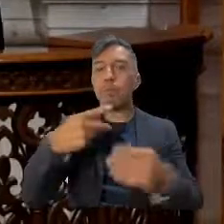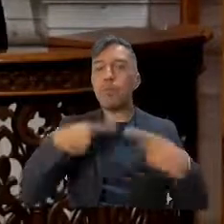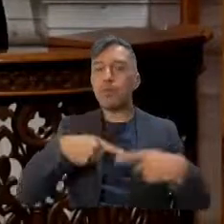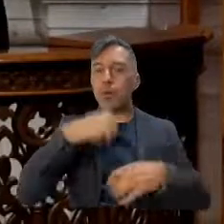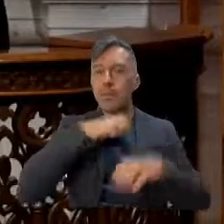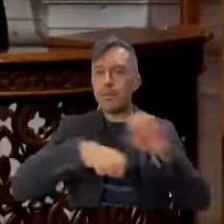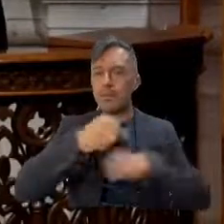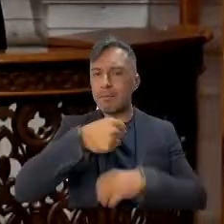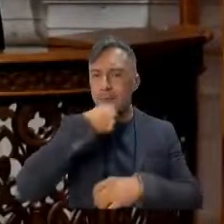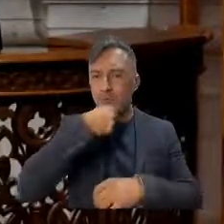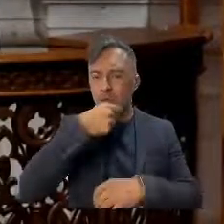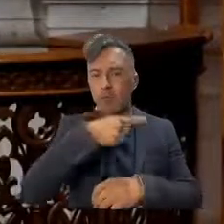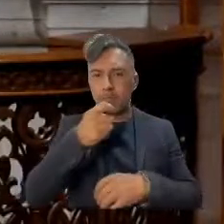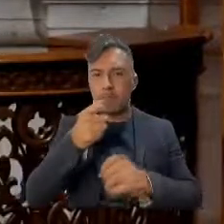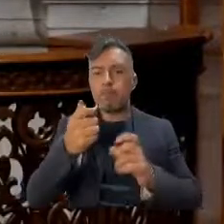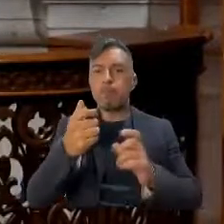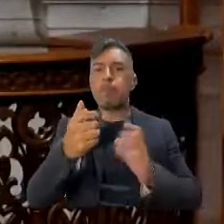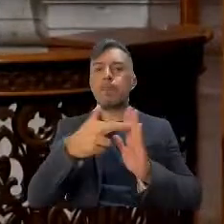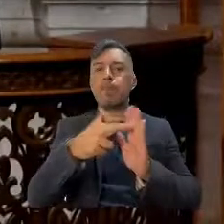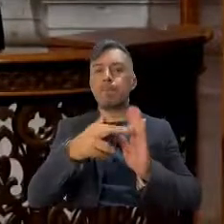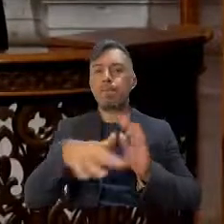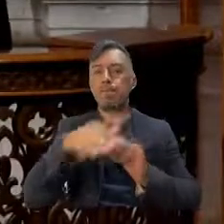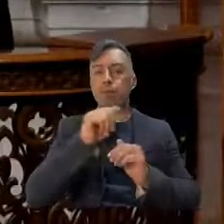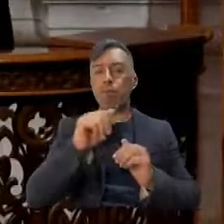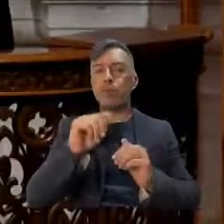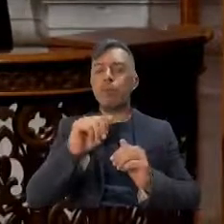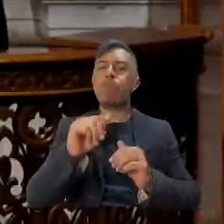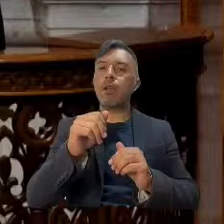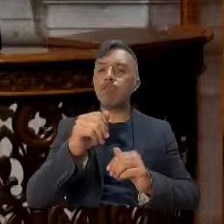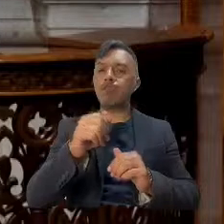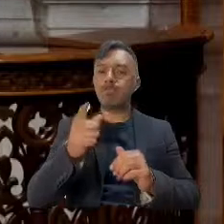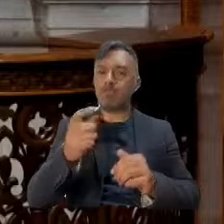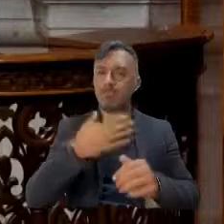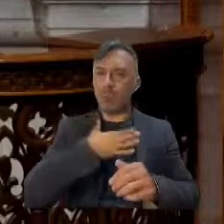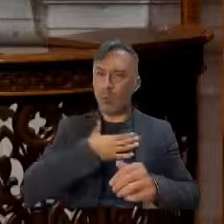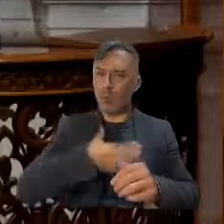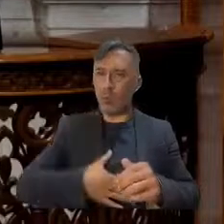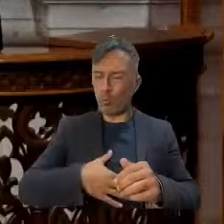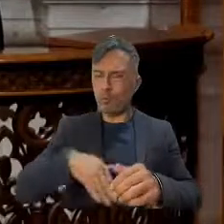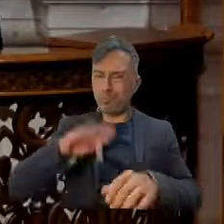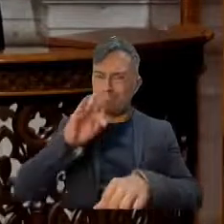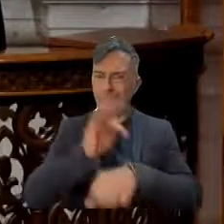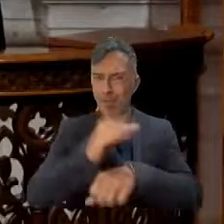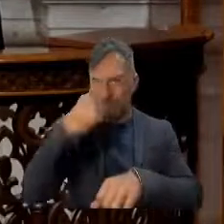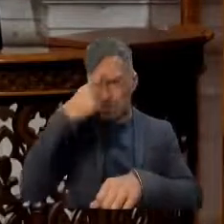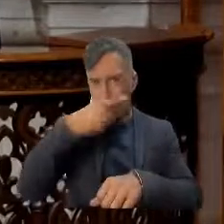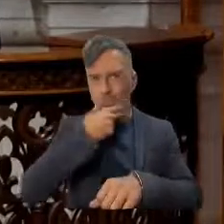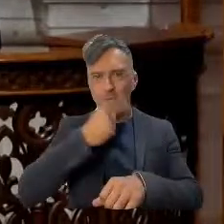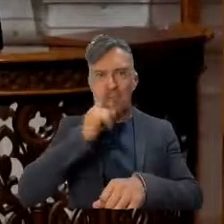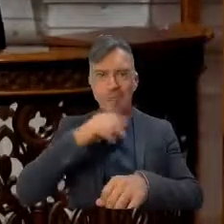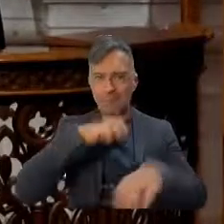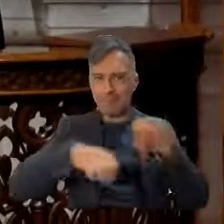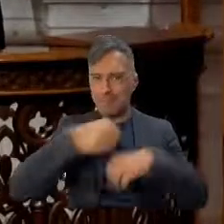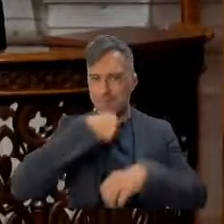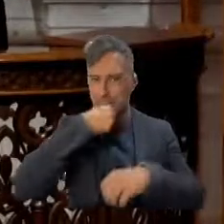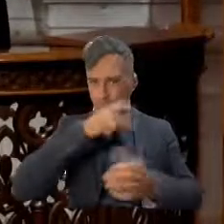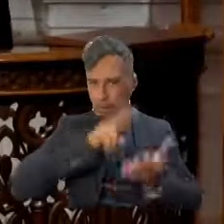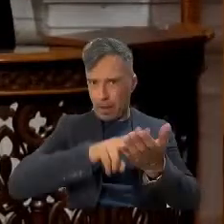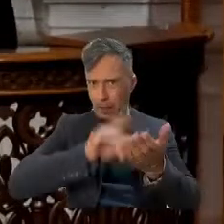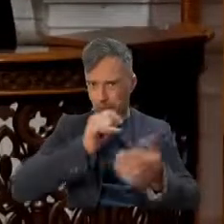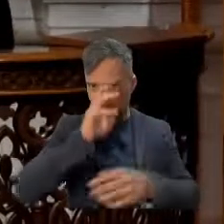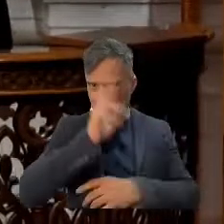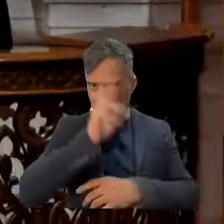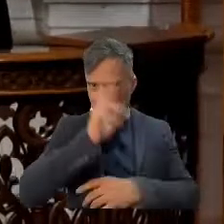condicionamientos universal. Hagamos justicia para DAS y para ellos con dignidad. Votemos a favor de este punto de acuerdo,